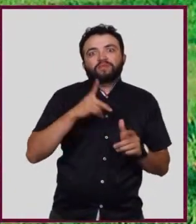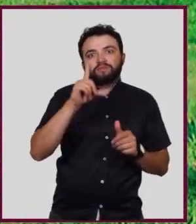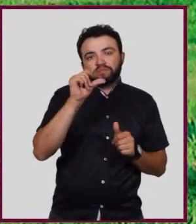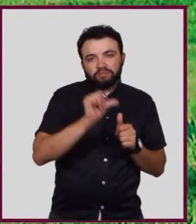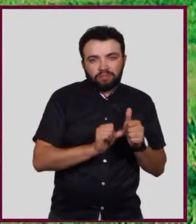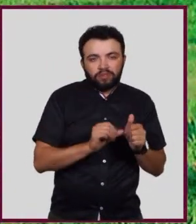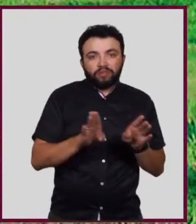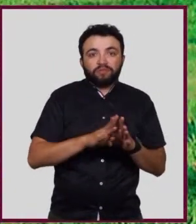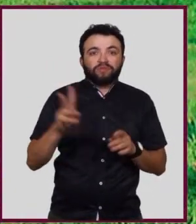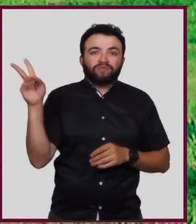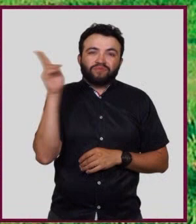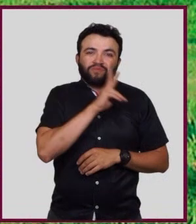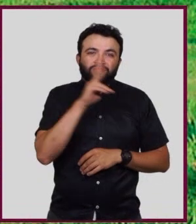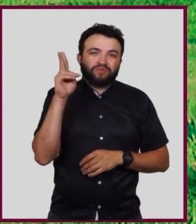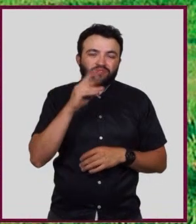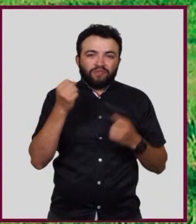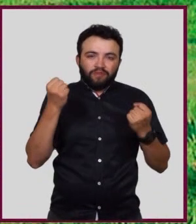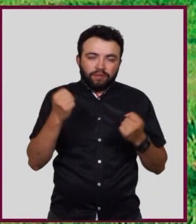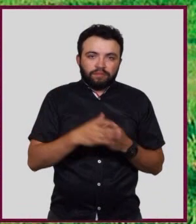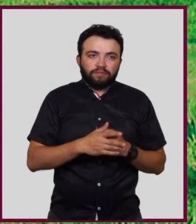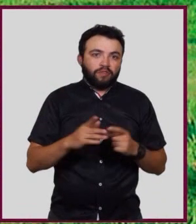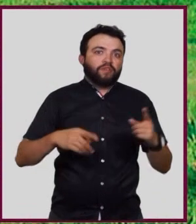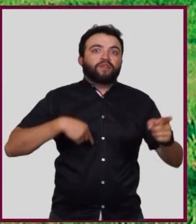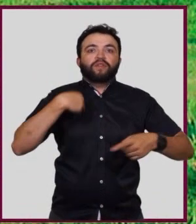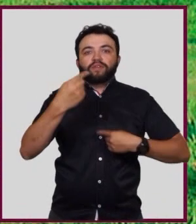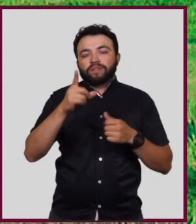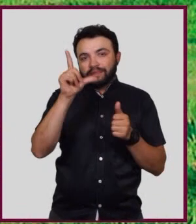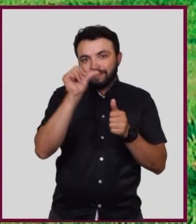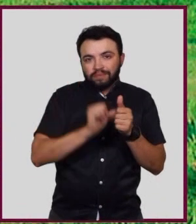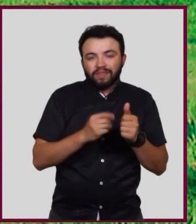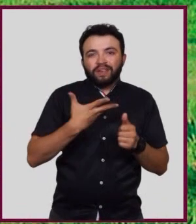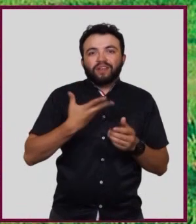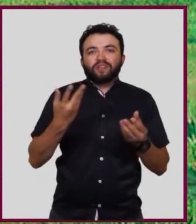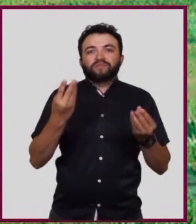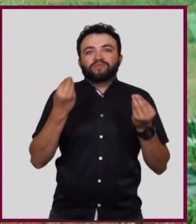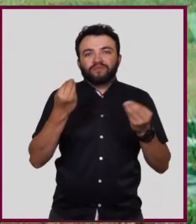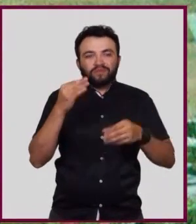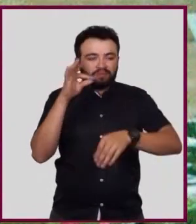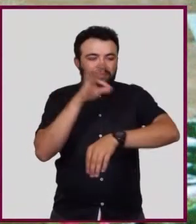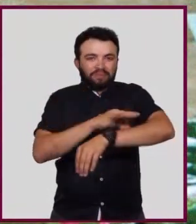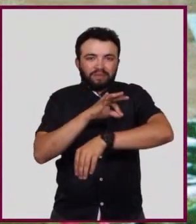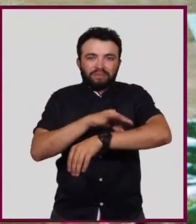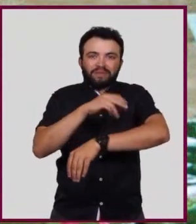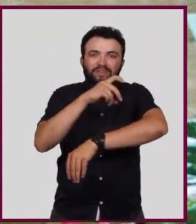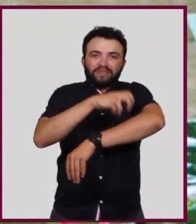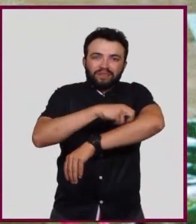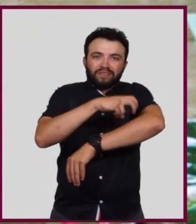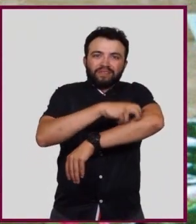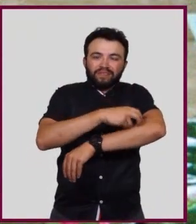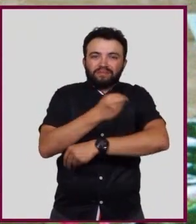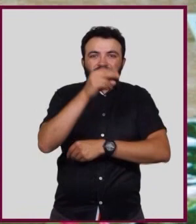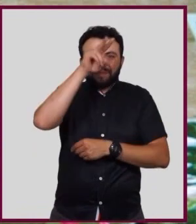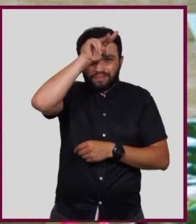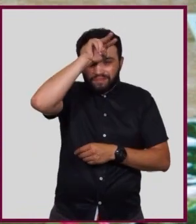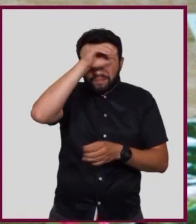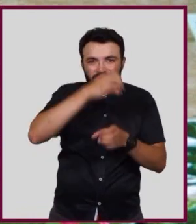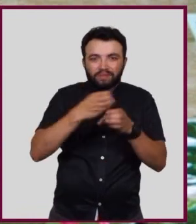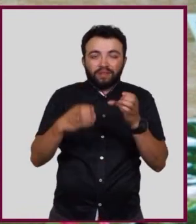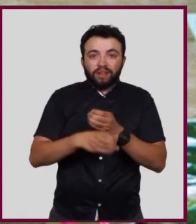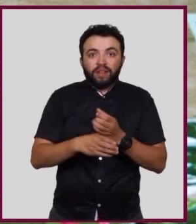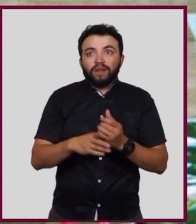muy fuerte. Hay otro mes cuando hay mucha garrapata. Hay un mes cuando cae lluvia y eso